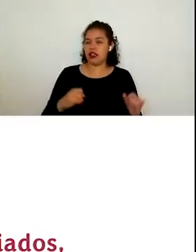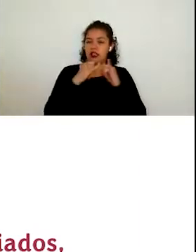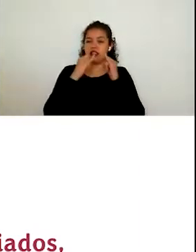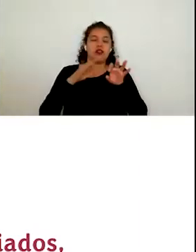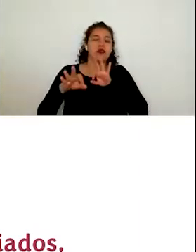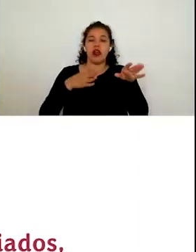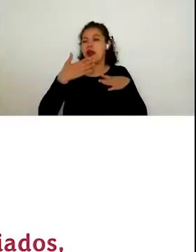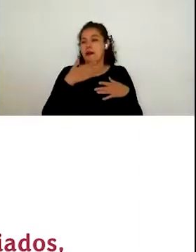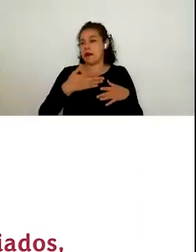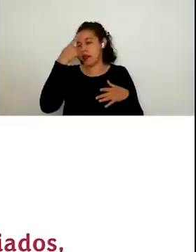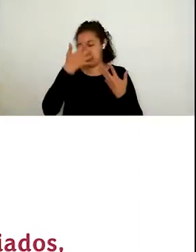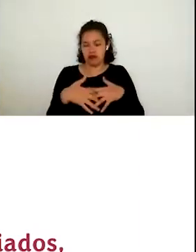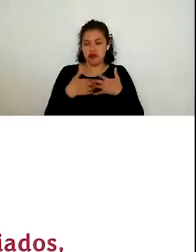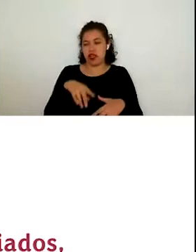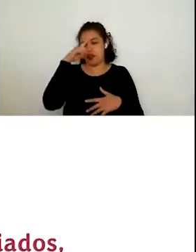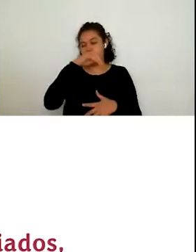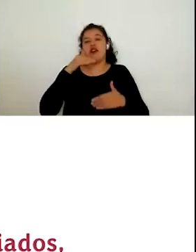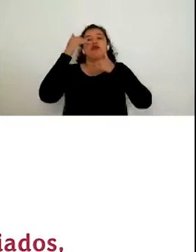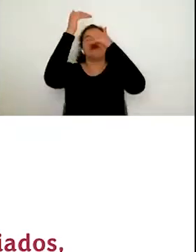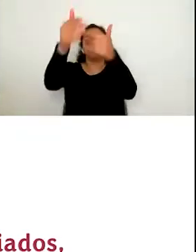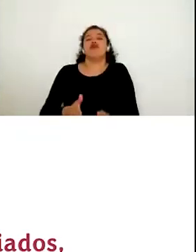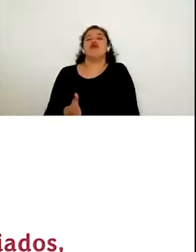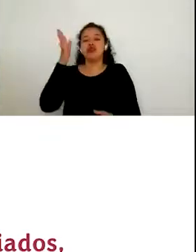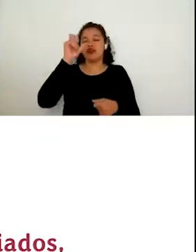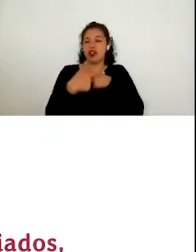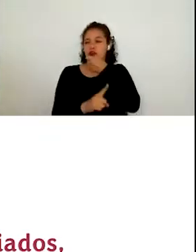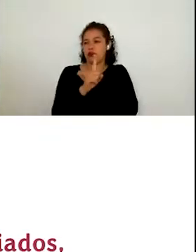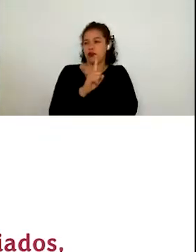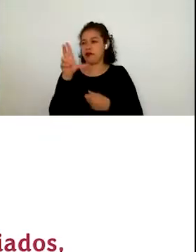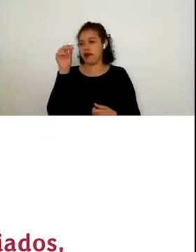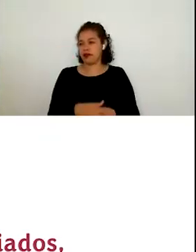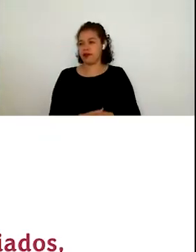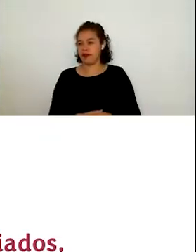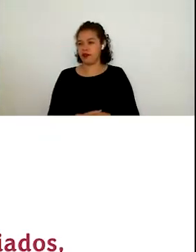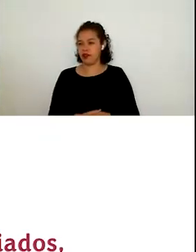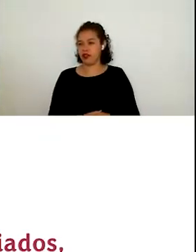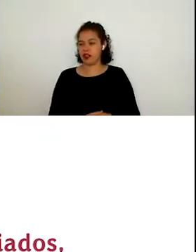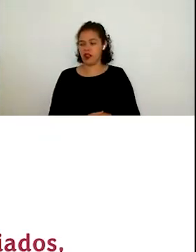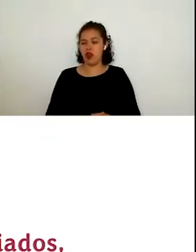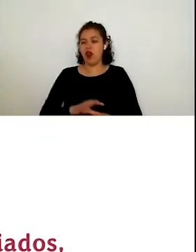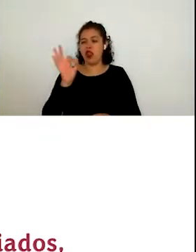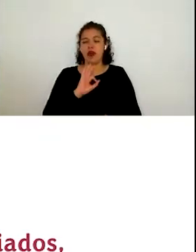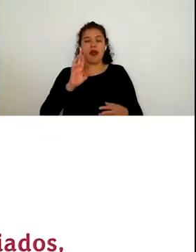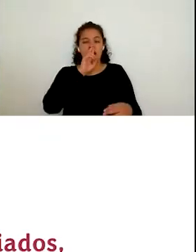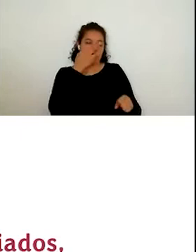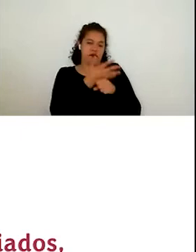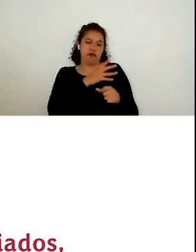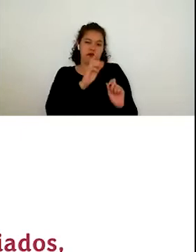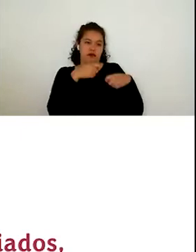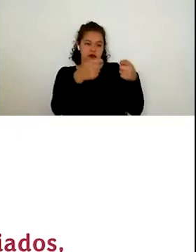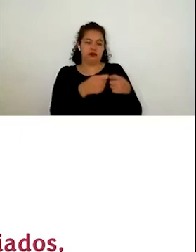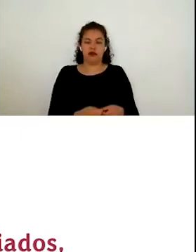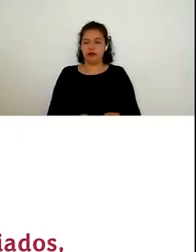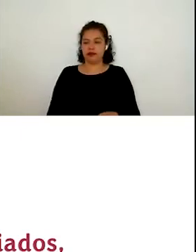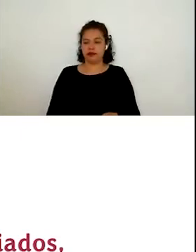que no les llegue a causar en algún momento algún perjuicio o incluso responsabilidades, ¿no?